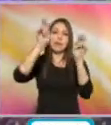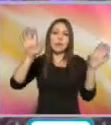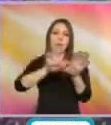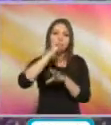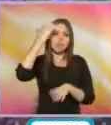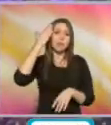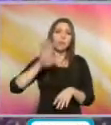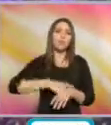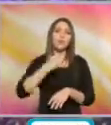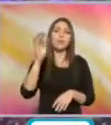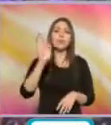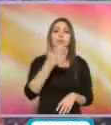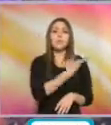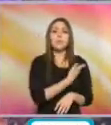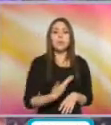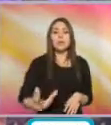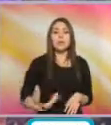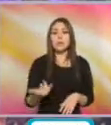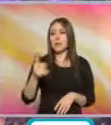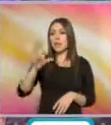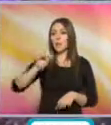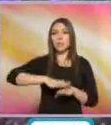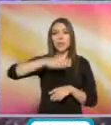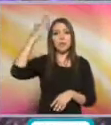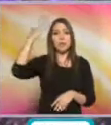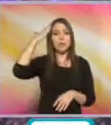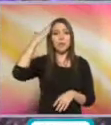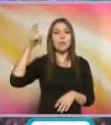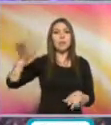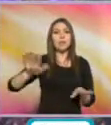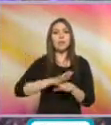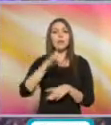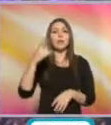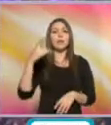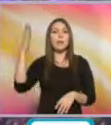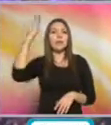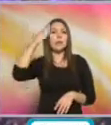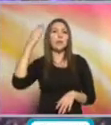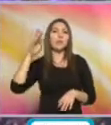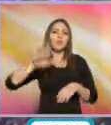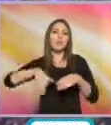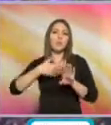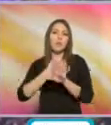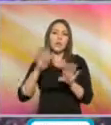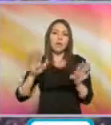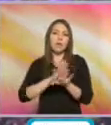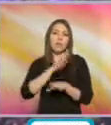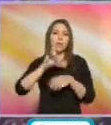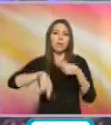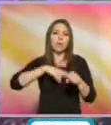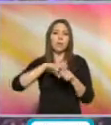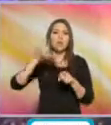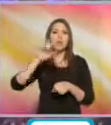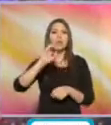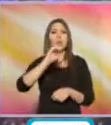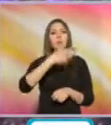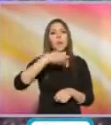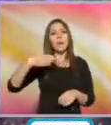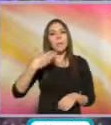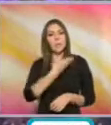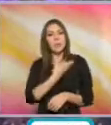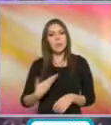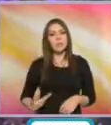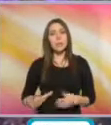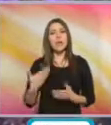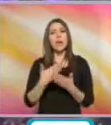qué? Porque si Donald Trump deja de ser un líder, Estados Unidos se había convertido en un líder en la lucha contra el cambio climático durante la presidencia de Obama, ahora estaría dejando este